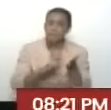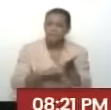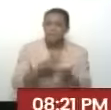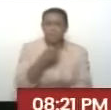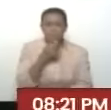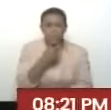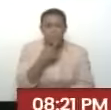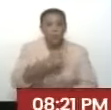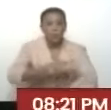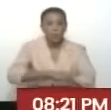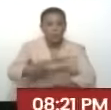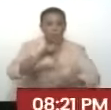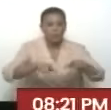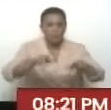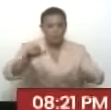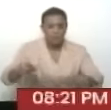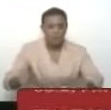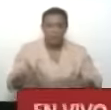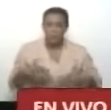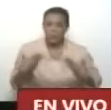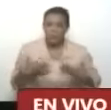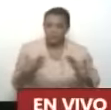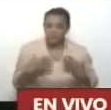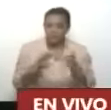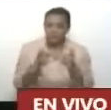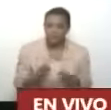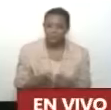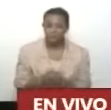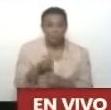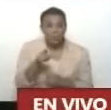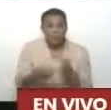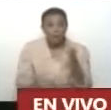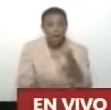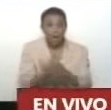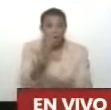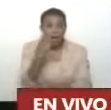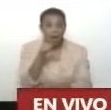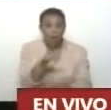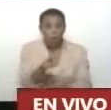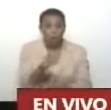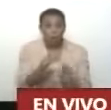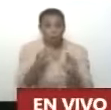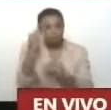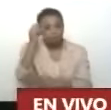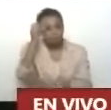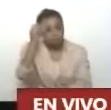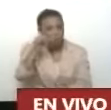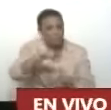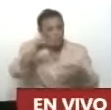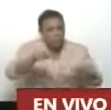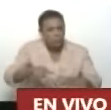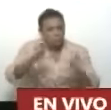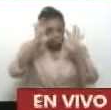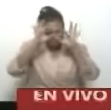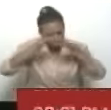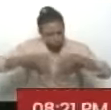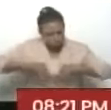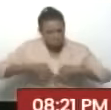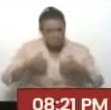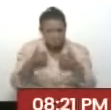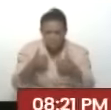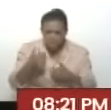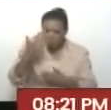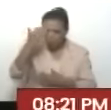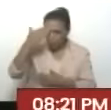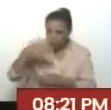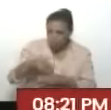hermosa. Así creo, motivante, y además que ha construido grandes niveles de conciencia en nuestro pueblo.